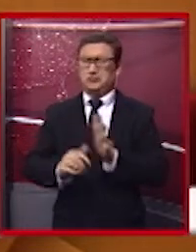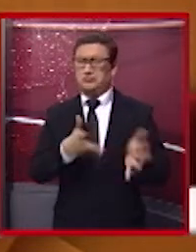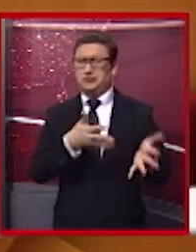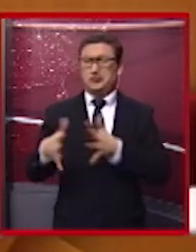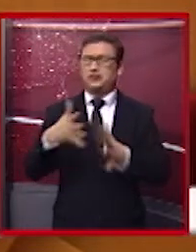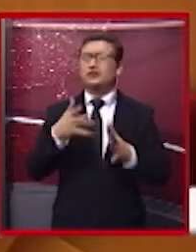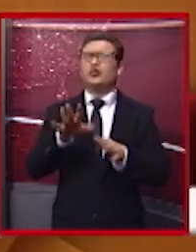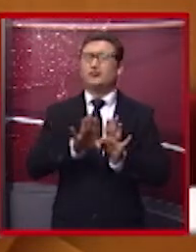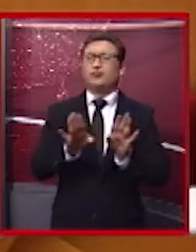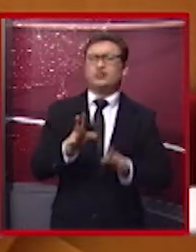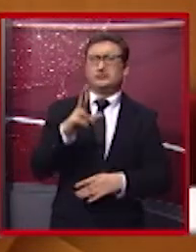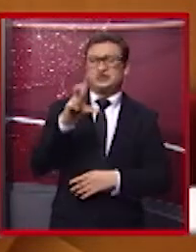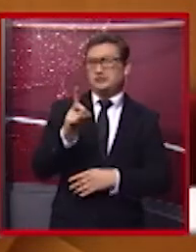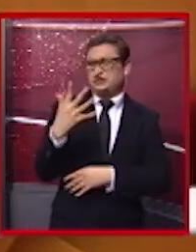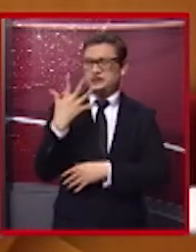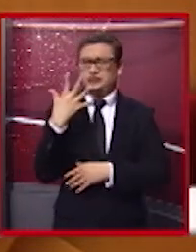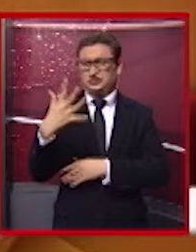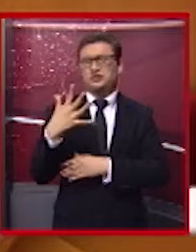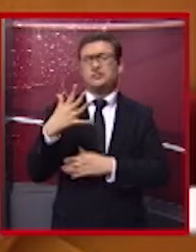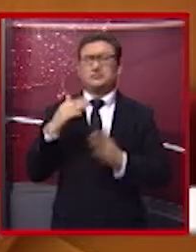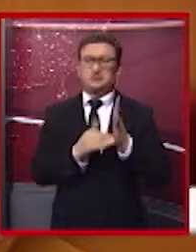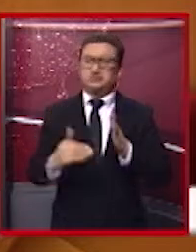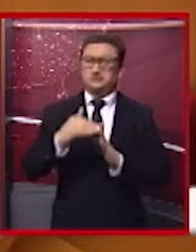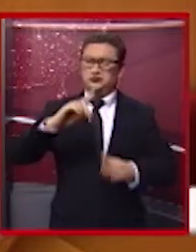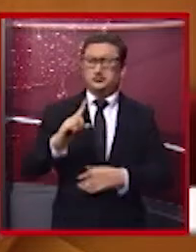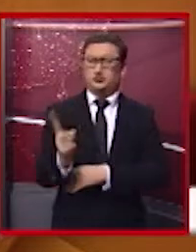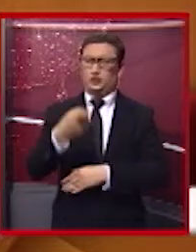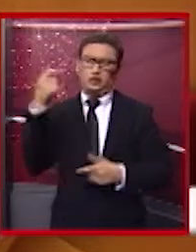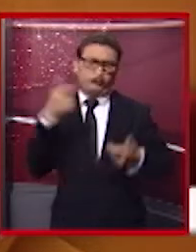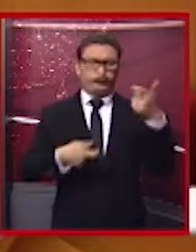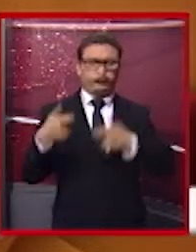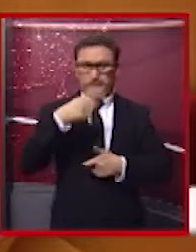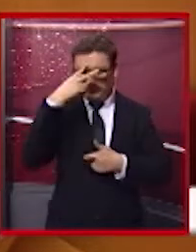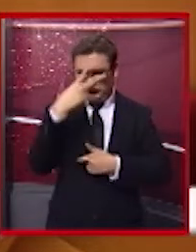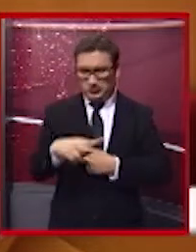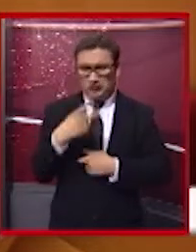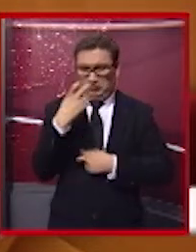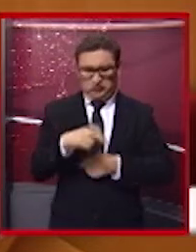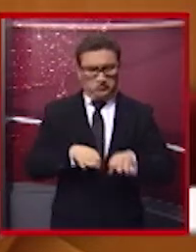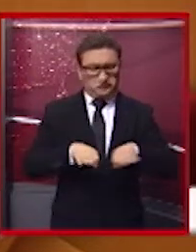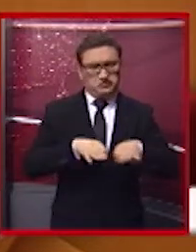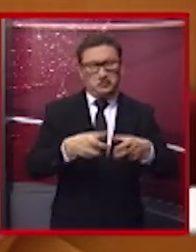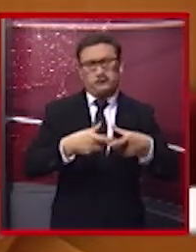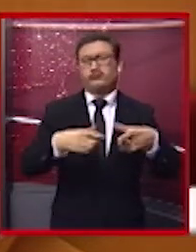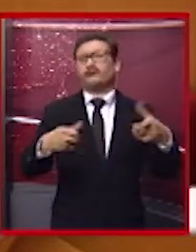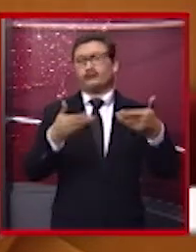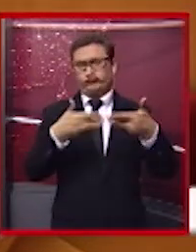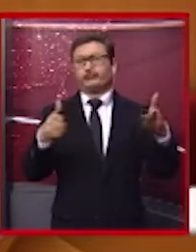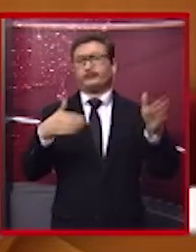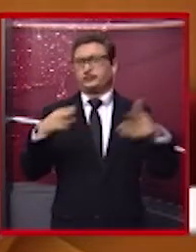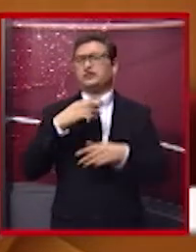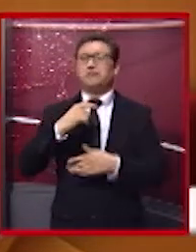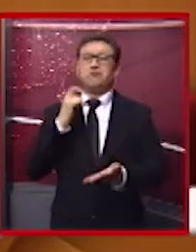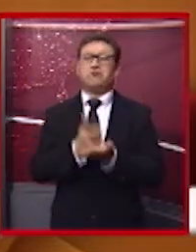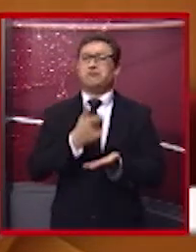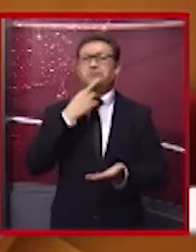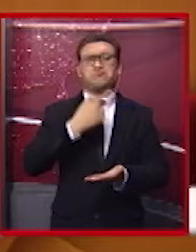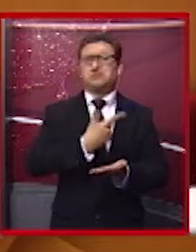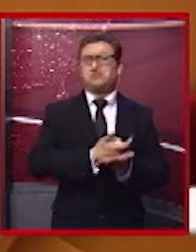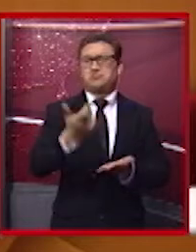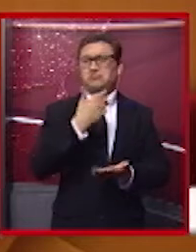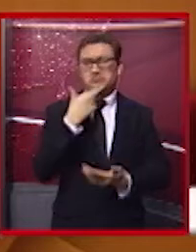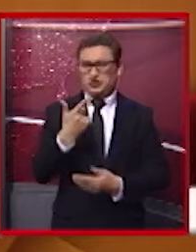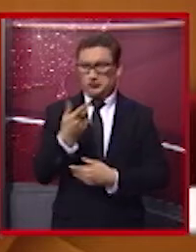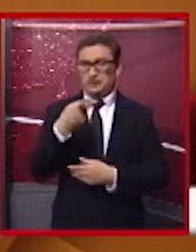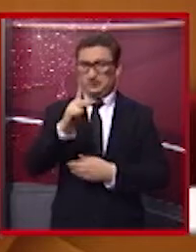país 35,000 millones de dólares. Esto nos ha dado un saldo neto en la creación de empleos mejor remunerados, pero sin duda el